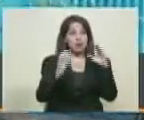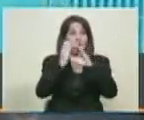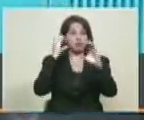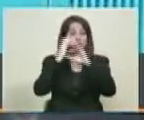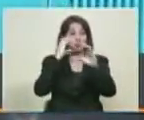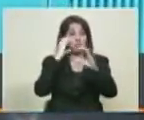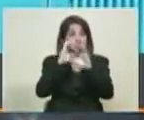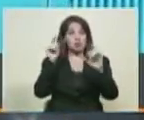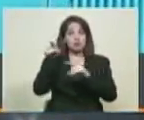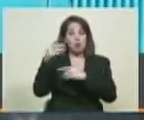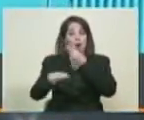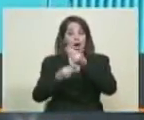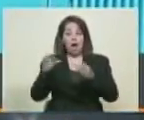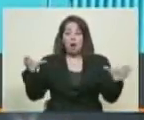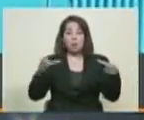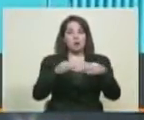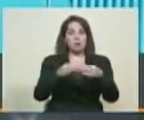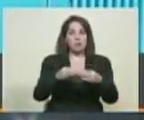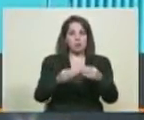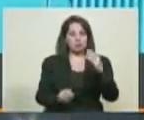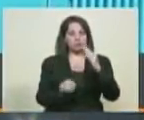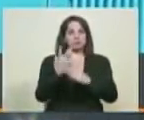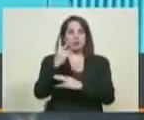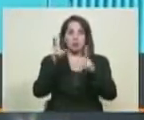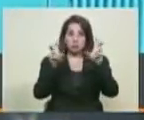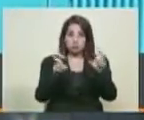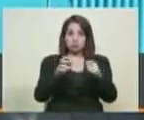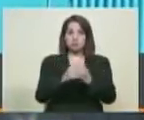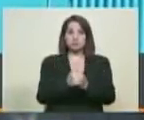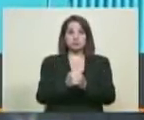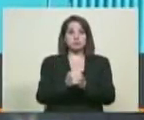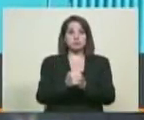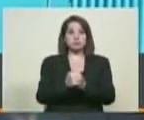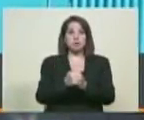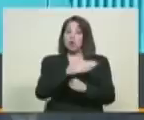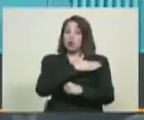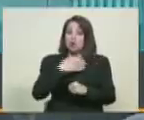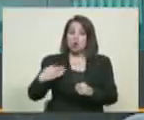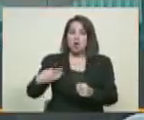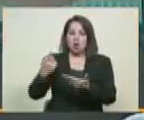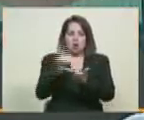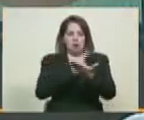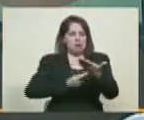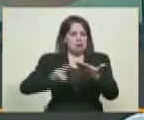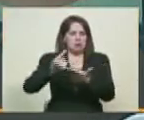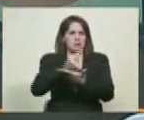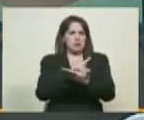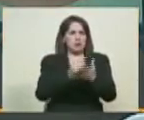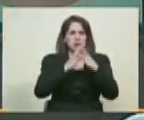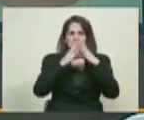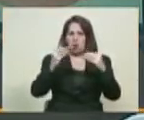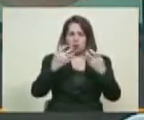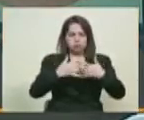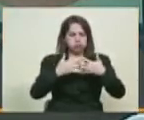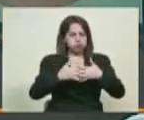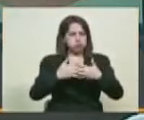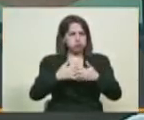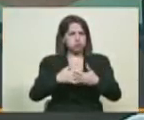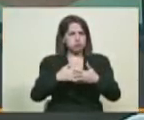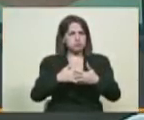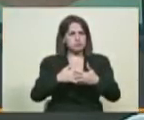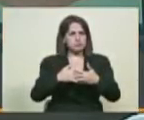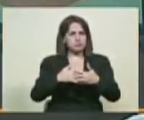Configura un equipo, un super equipo. Yo quiero tener el mapa de todas las